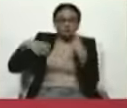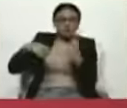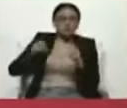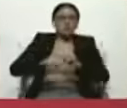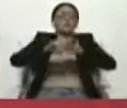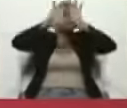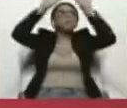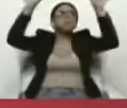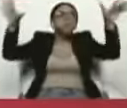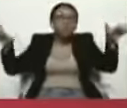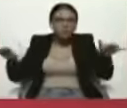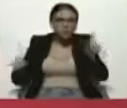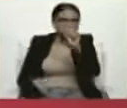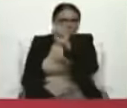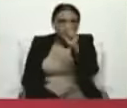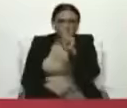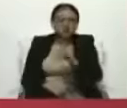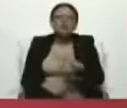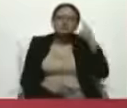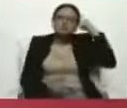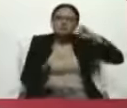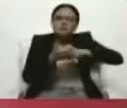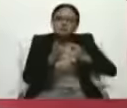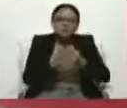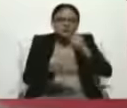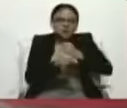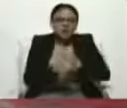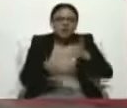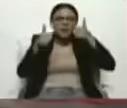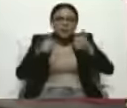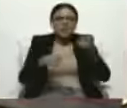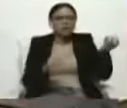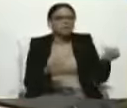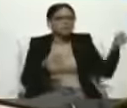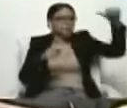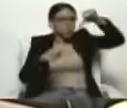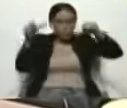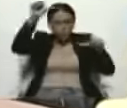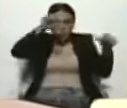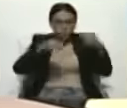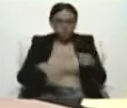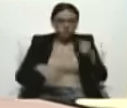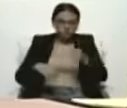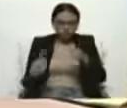ahorita. Y sienten que hay otra perspectiva.